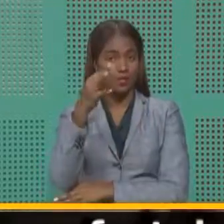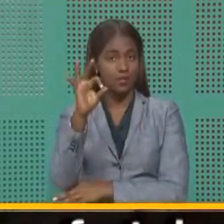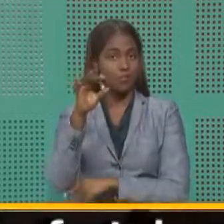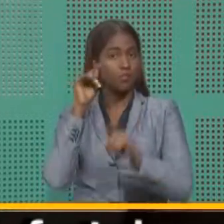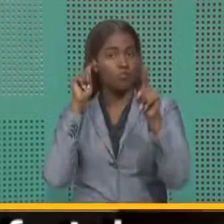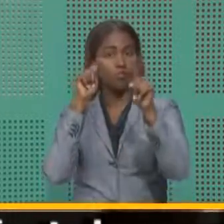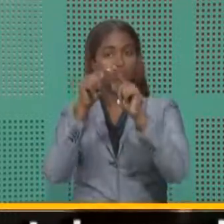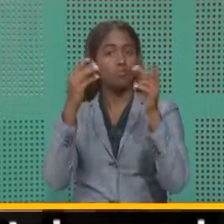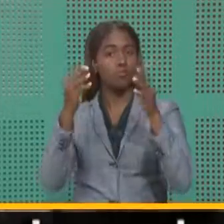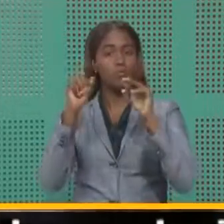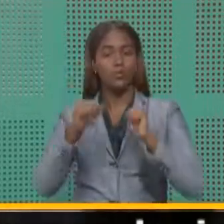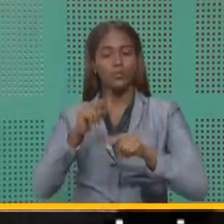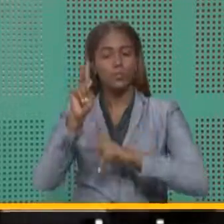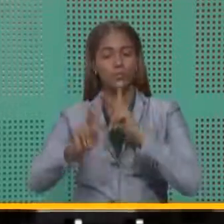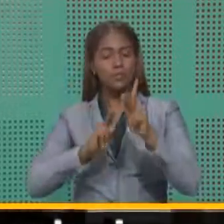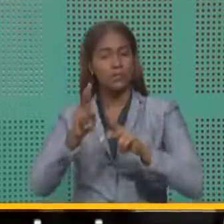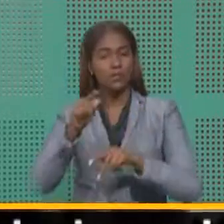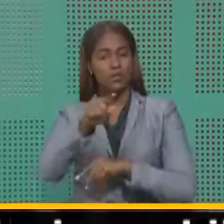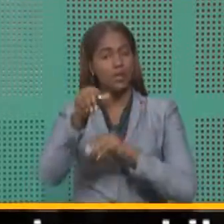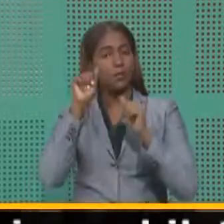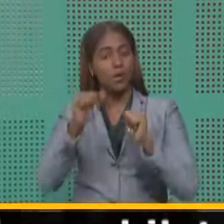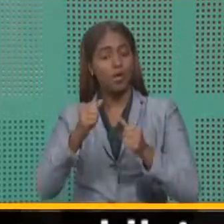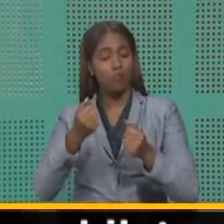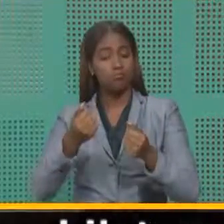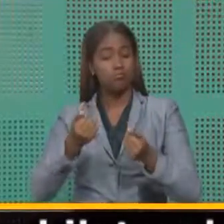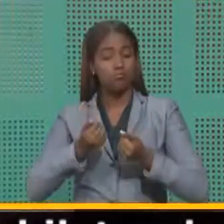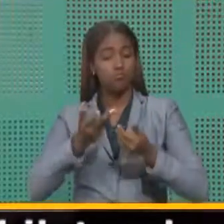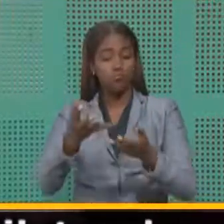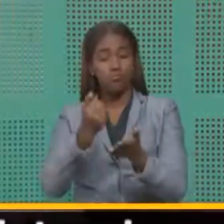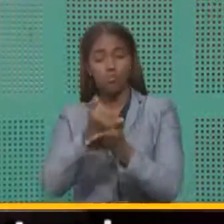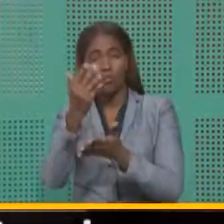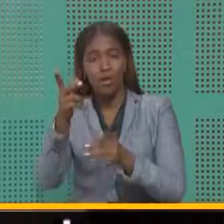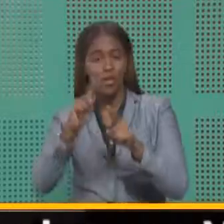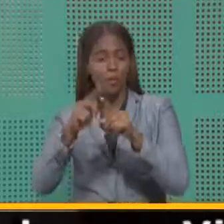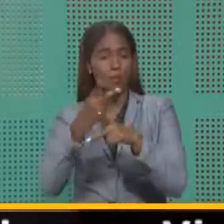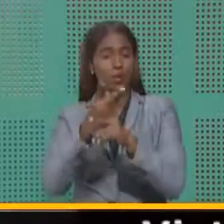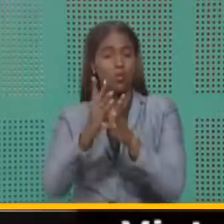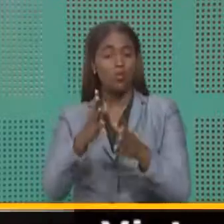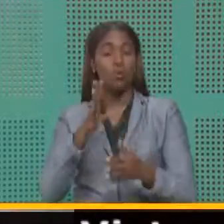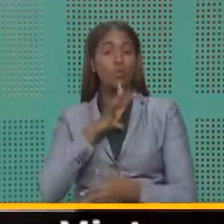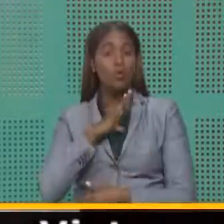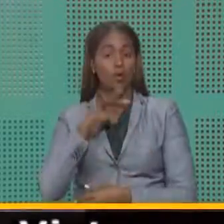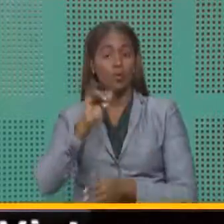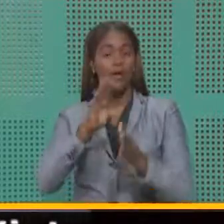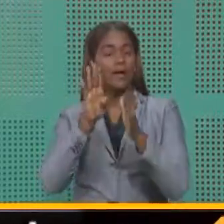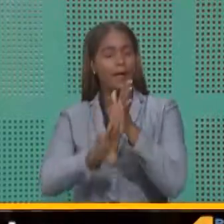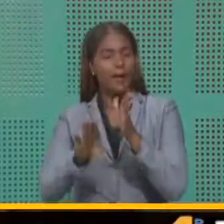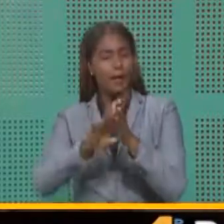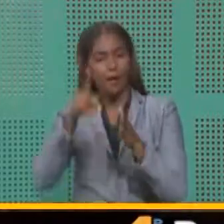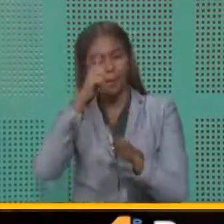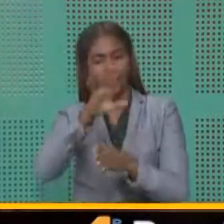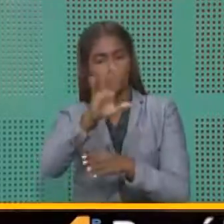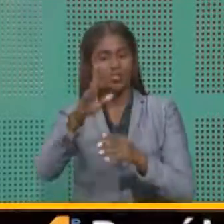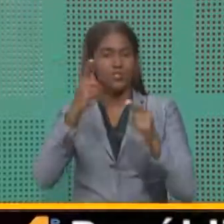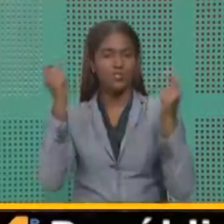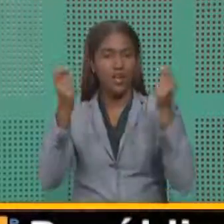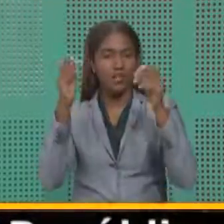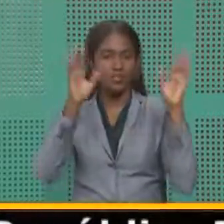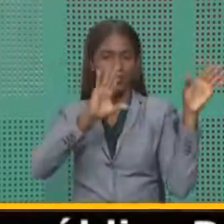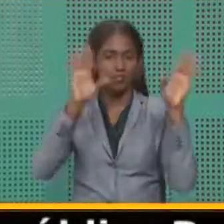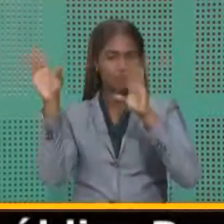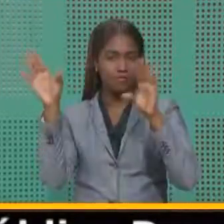con el objetivo de que las personas puedan abastecerse de productos frescos y a un bajo costo para sus fiestas navideñas